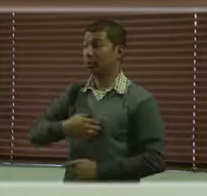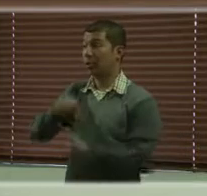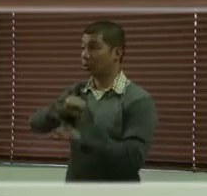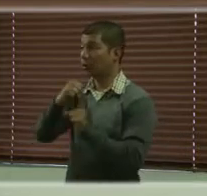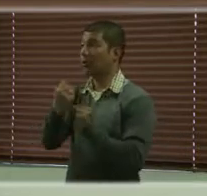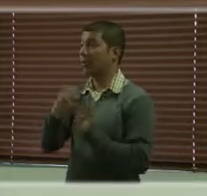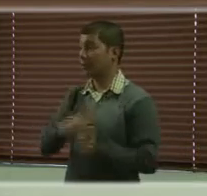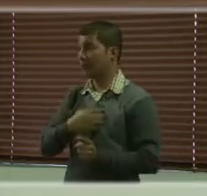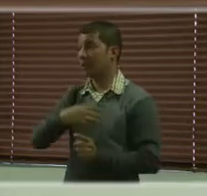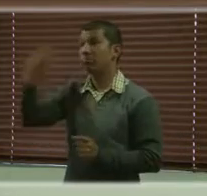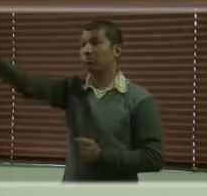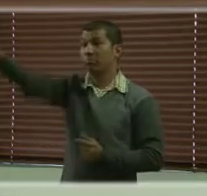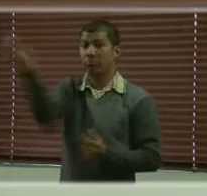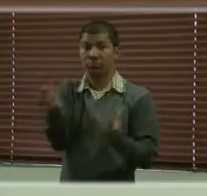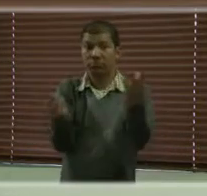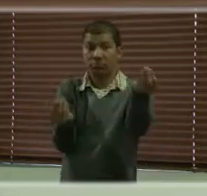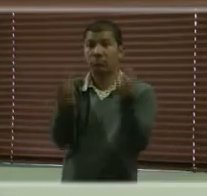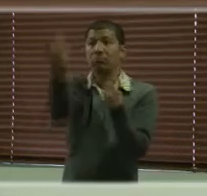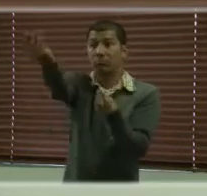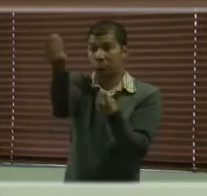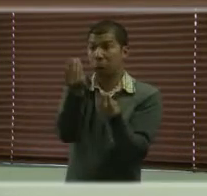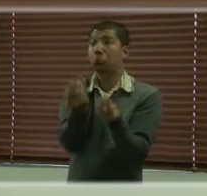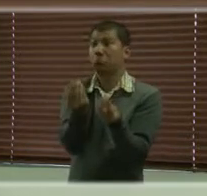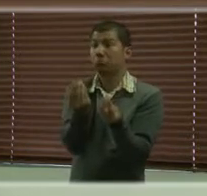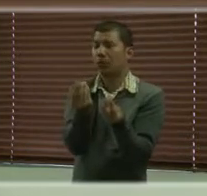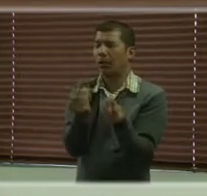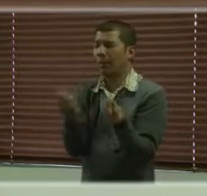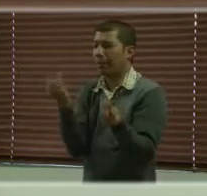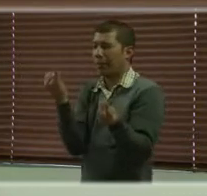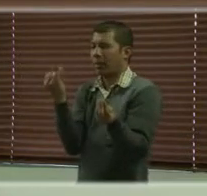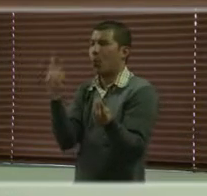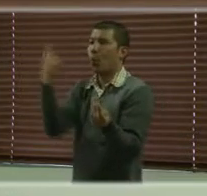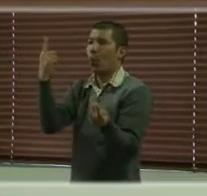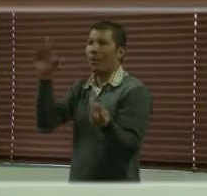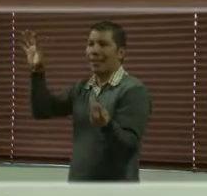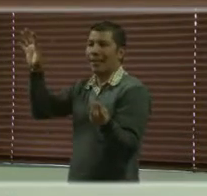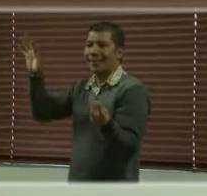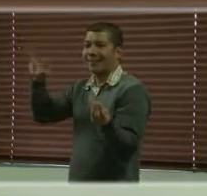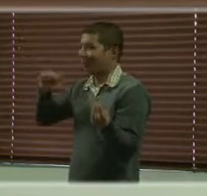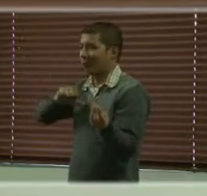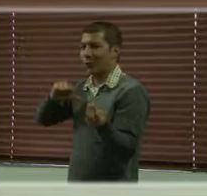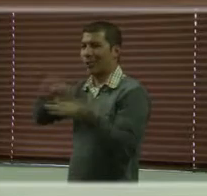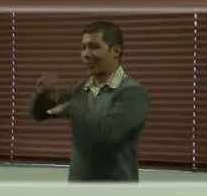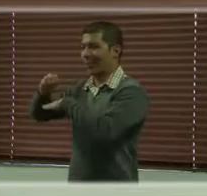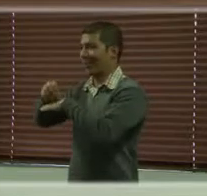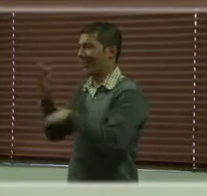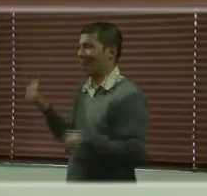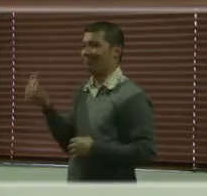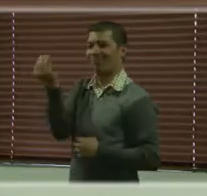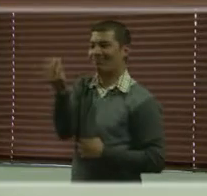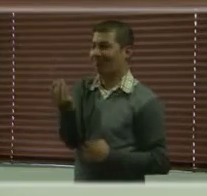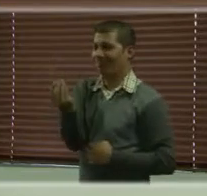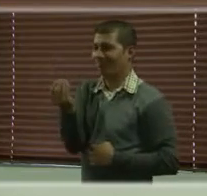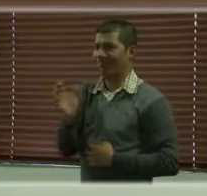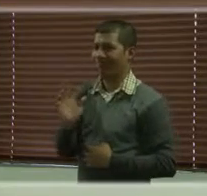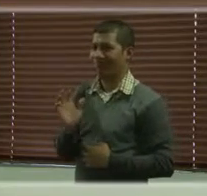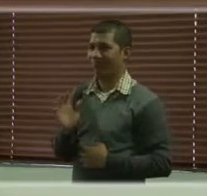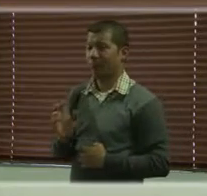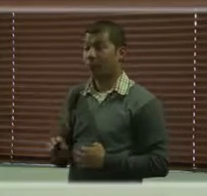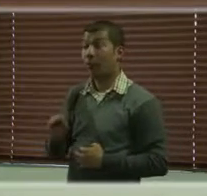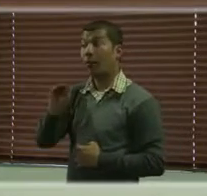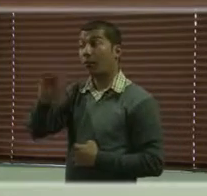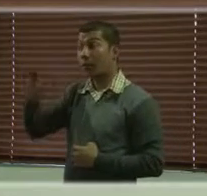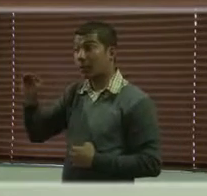además provienen de países en desarrollo las organizaciones no cuentan con recursos para viajar hasta Ginebra y quedarse en Ginebra